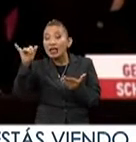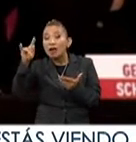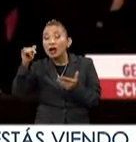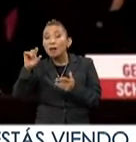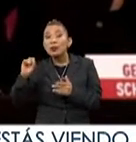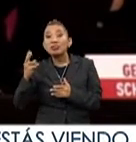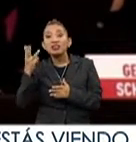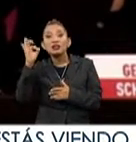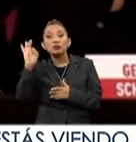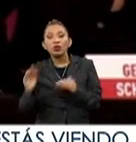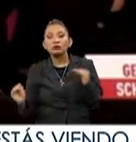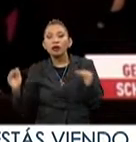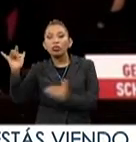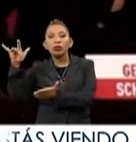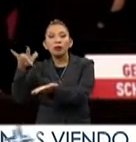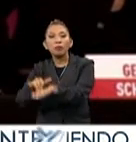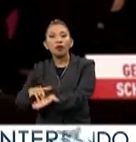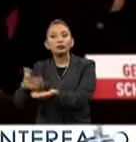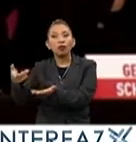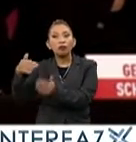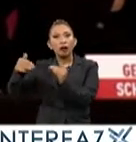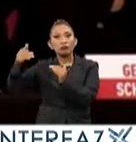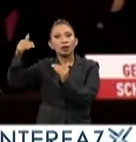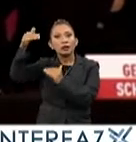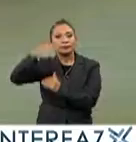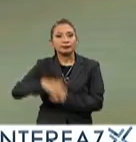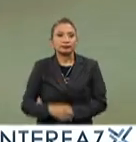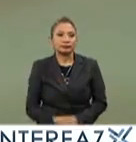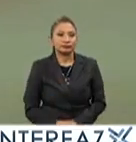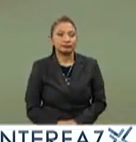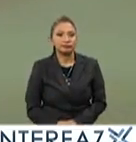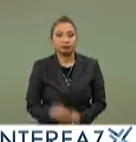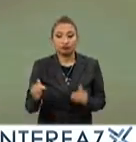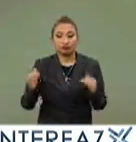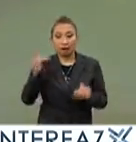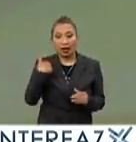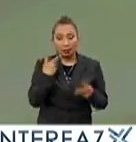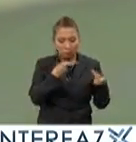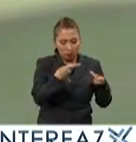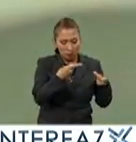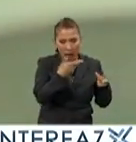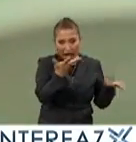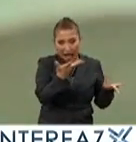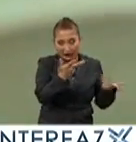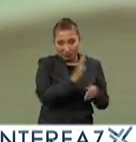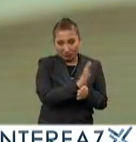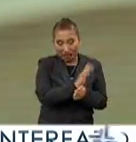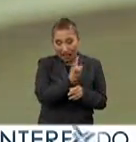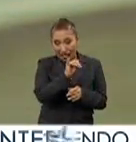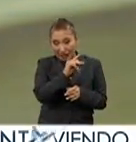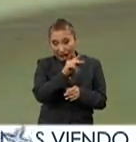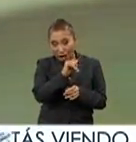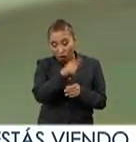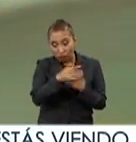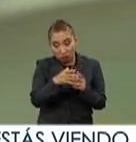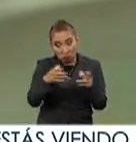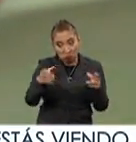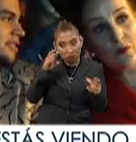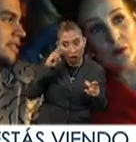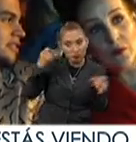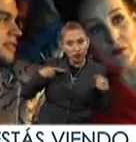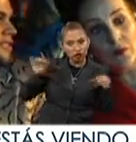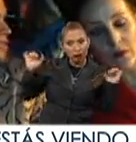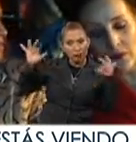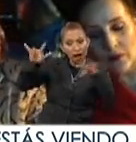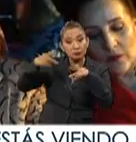alcanza el 23% en una línea creciente. El crecimiento en la producción de películas en Líbano explica el crecimiento en las